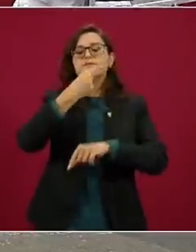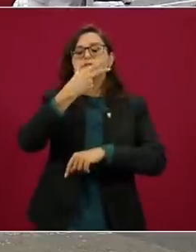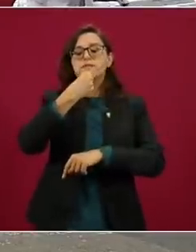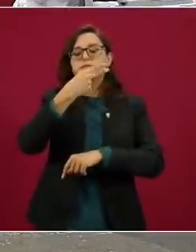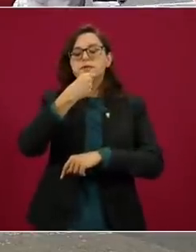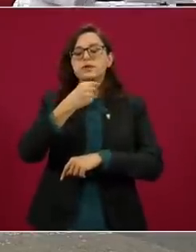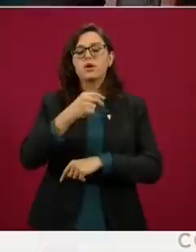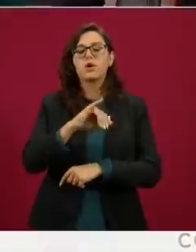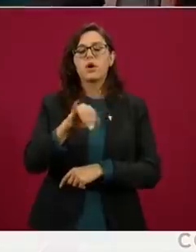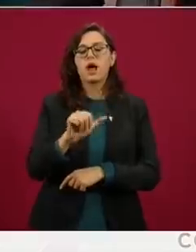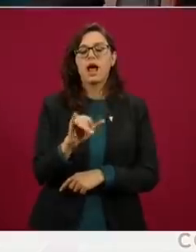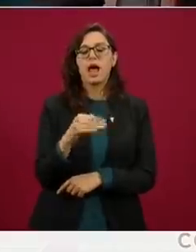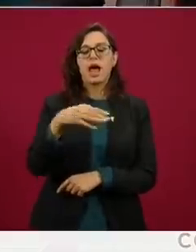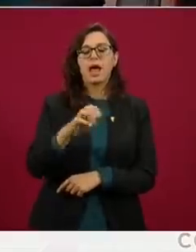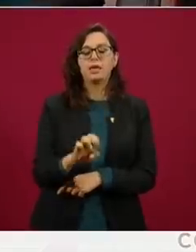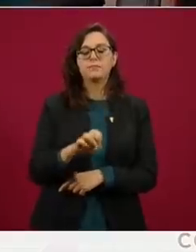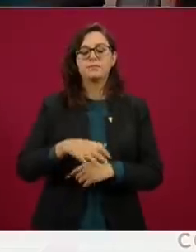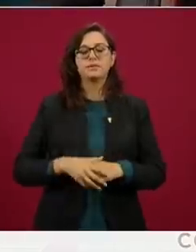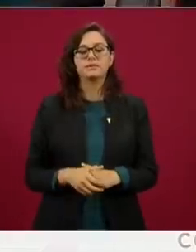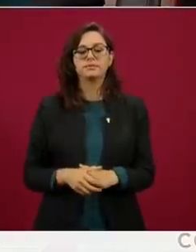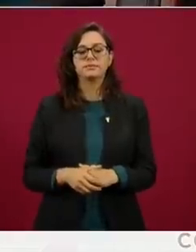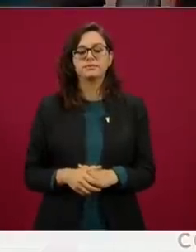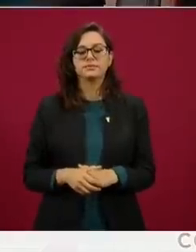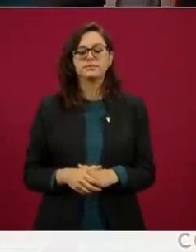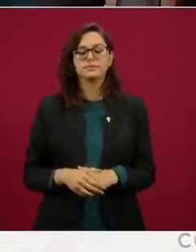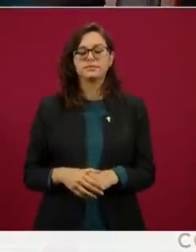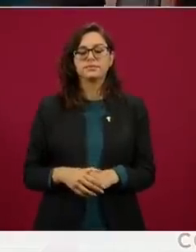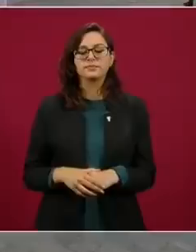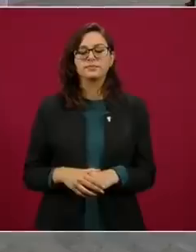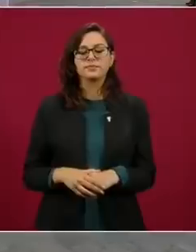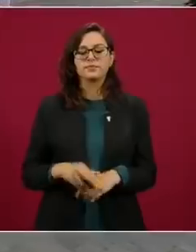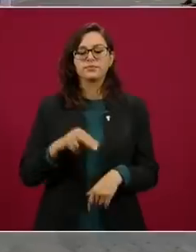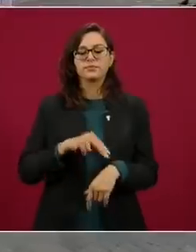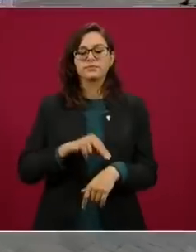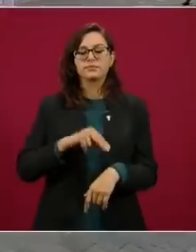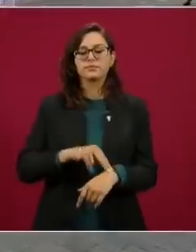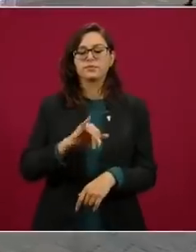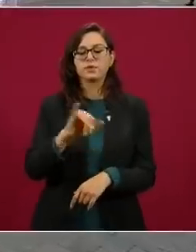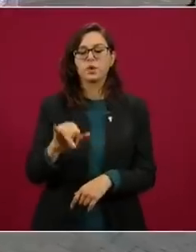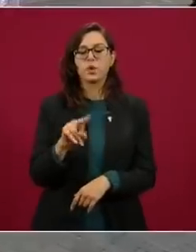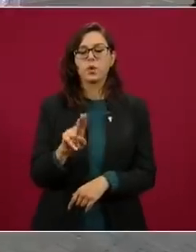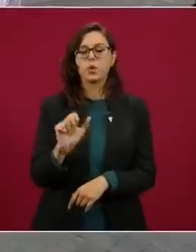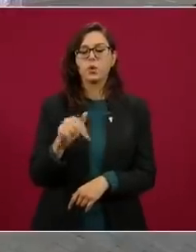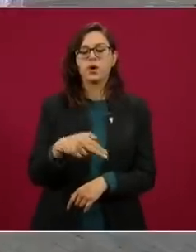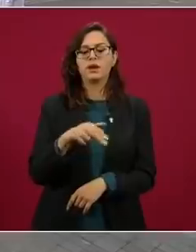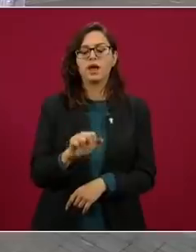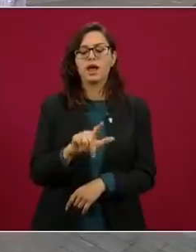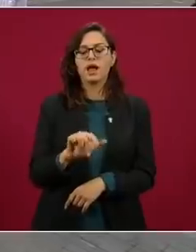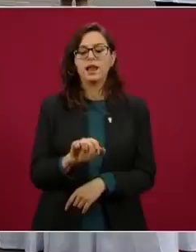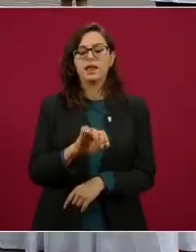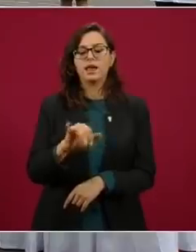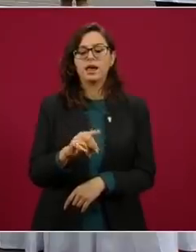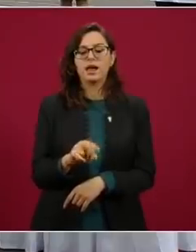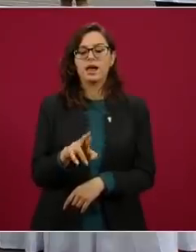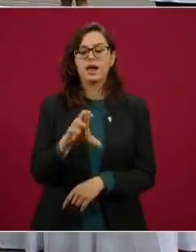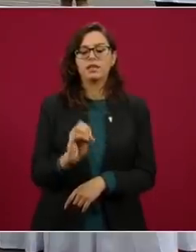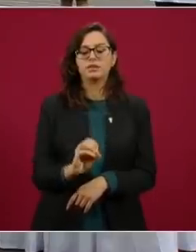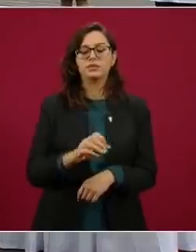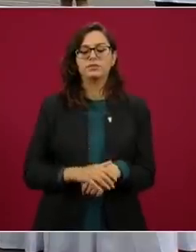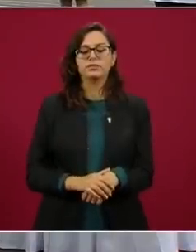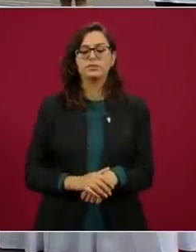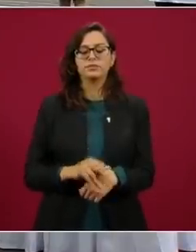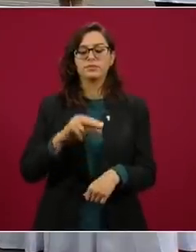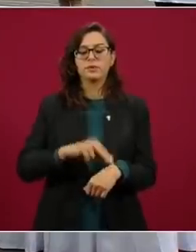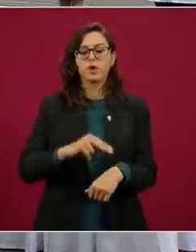hernández médico juan alejandro arredondo pacheco médico